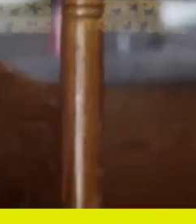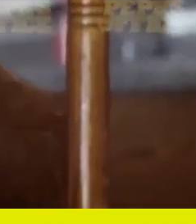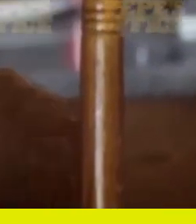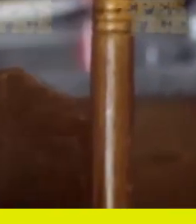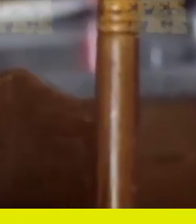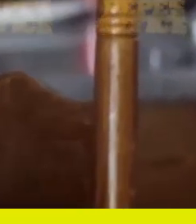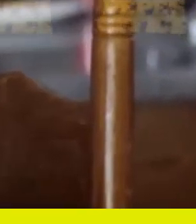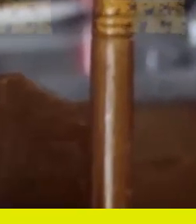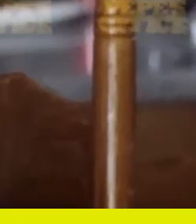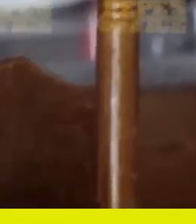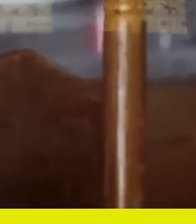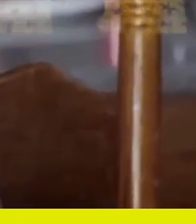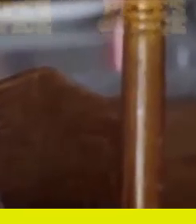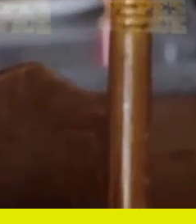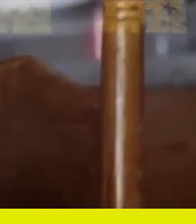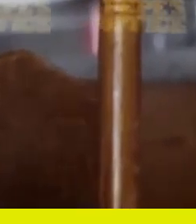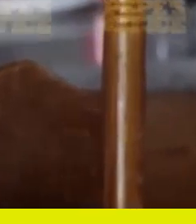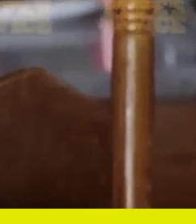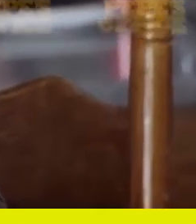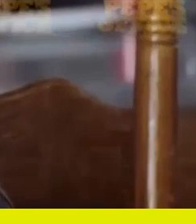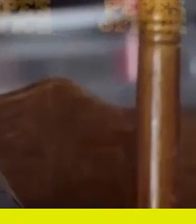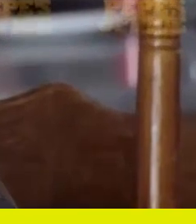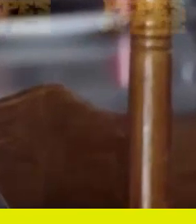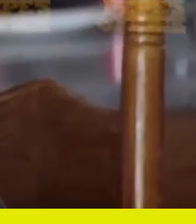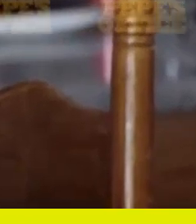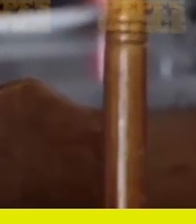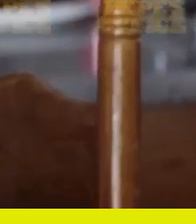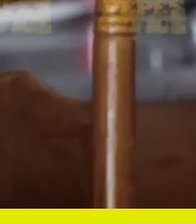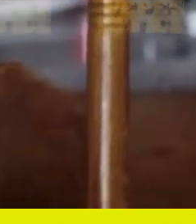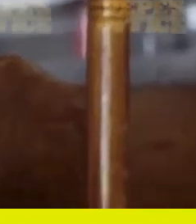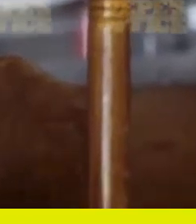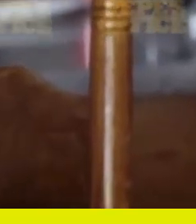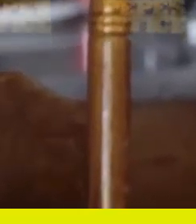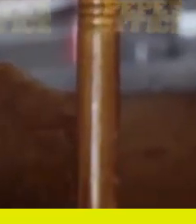frijoles. Nosotros también éramos bien pobres, como sin nada.